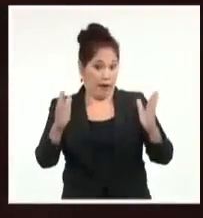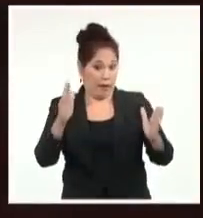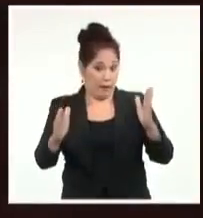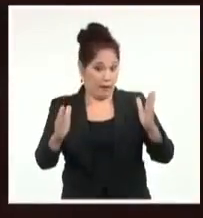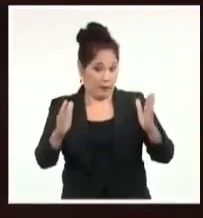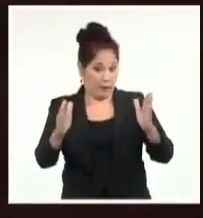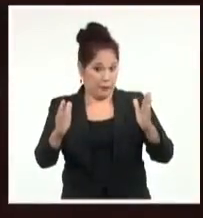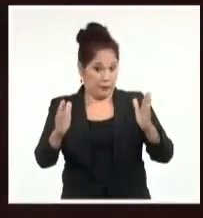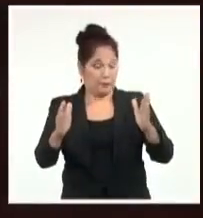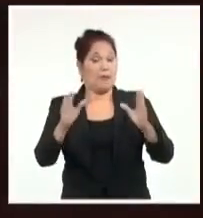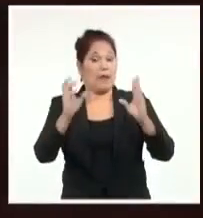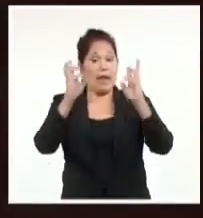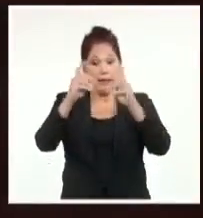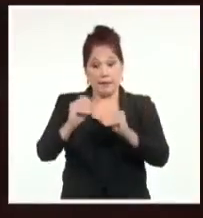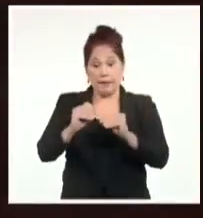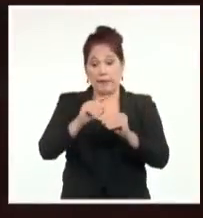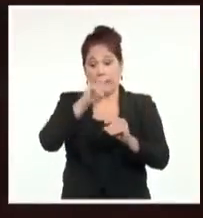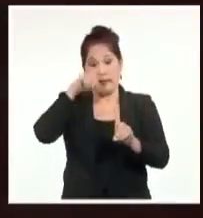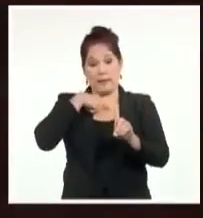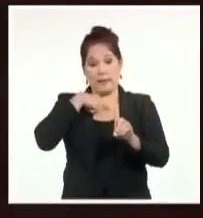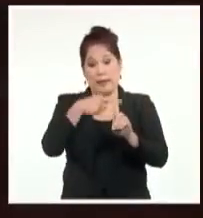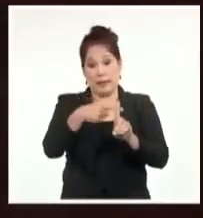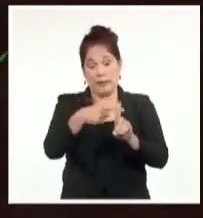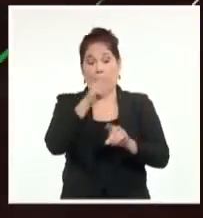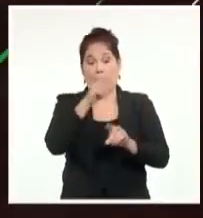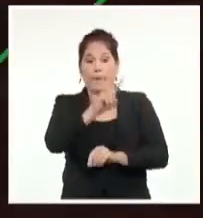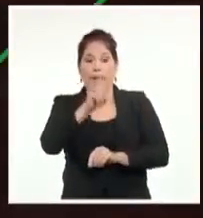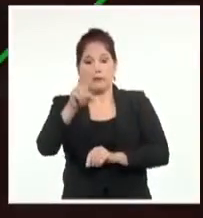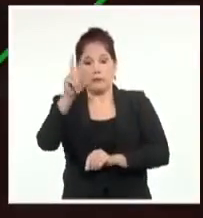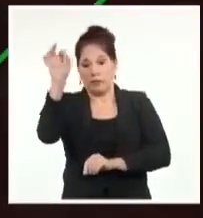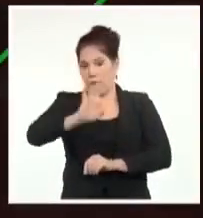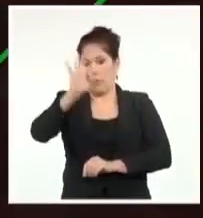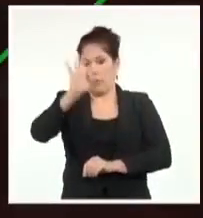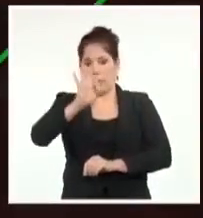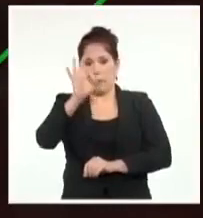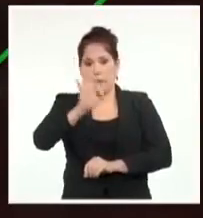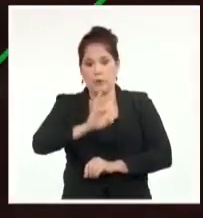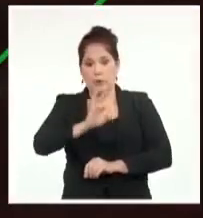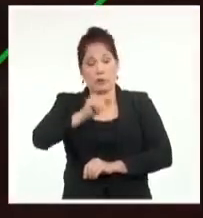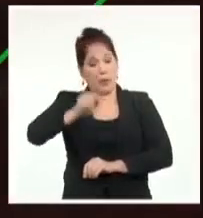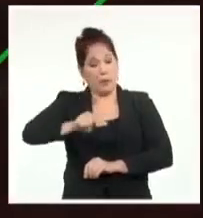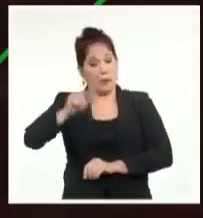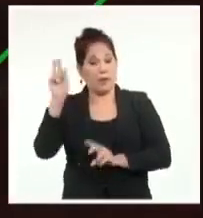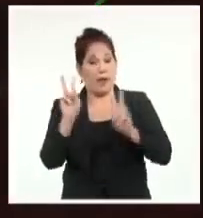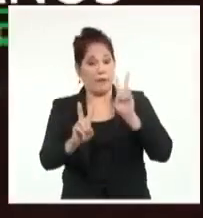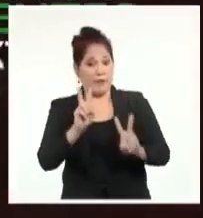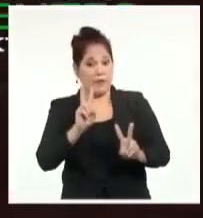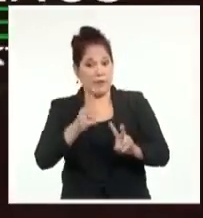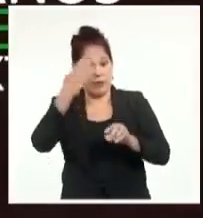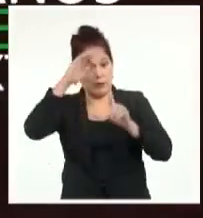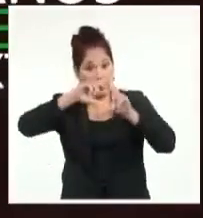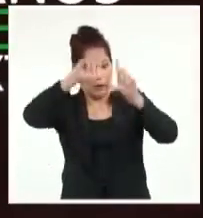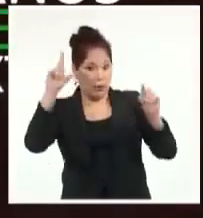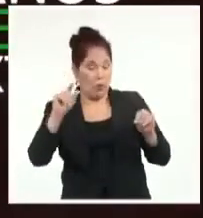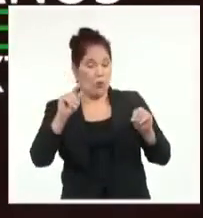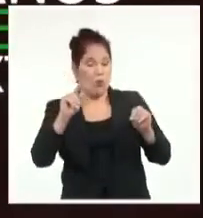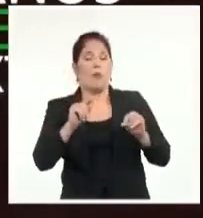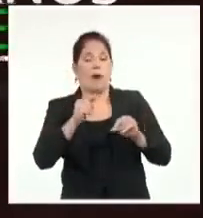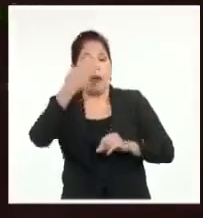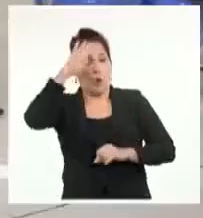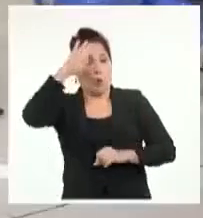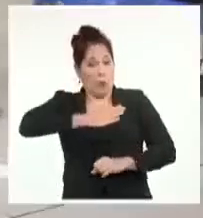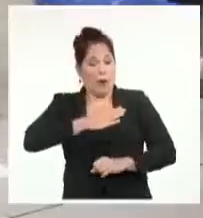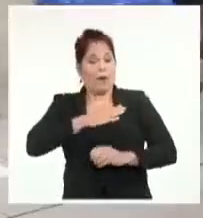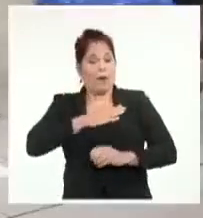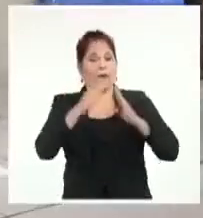año, con las cifras hasta septiembre, el 22% de los visitantes a Cuba son cubanos residentes en el